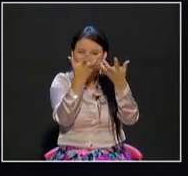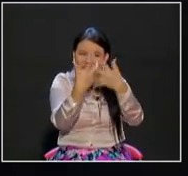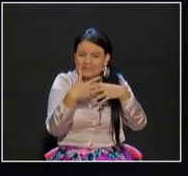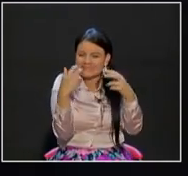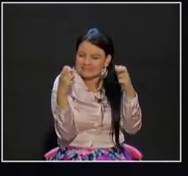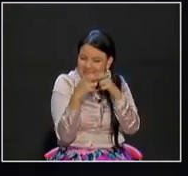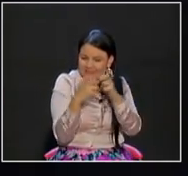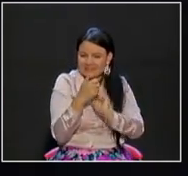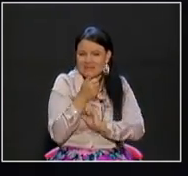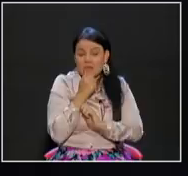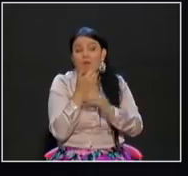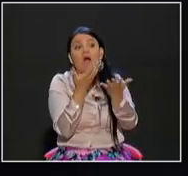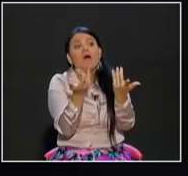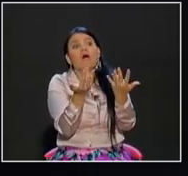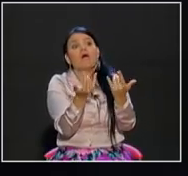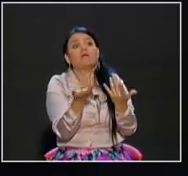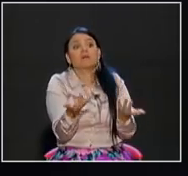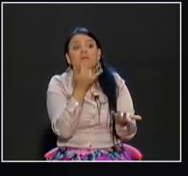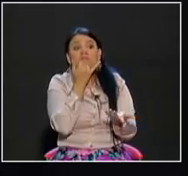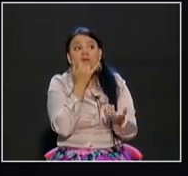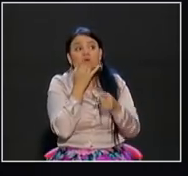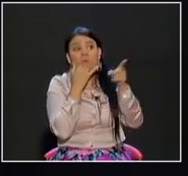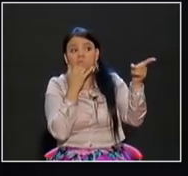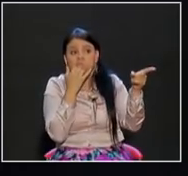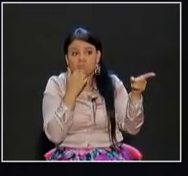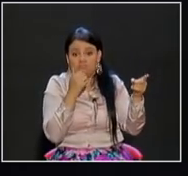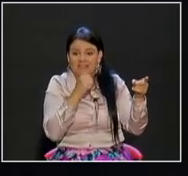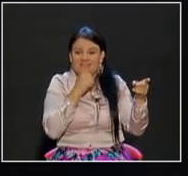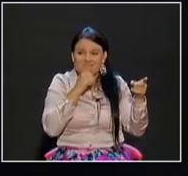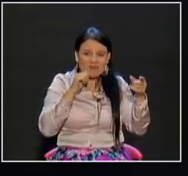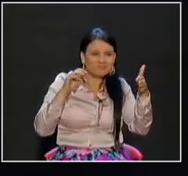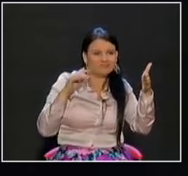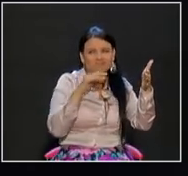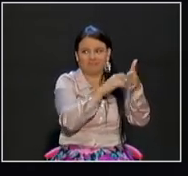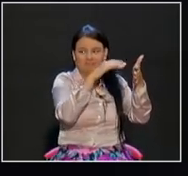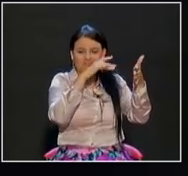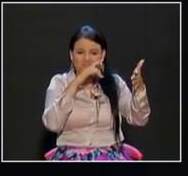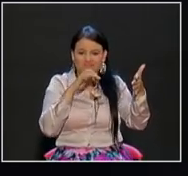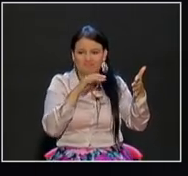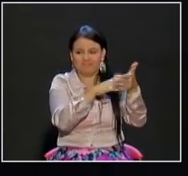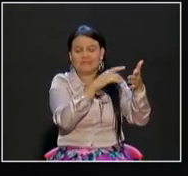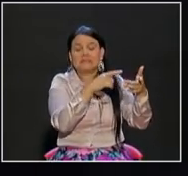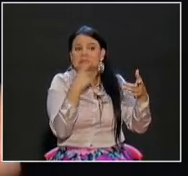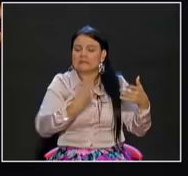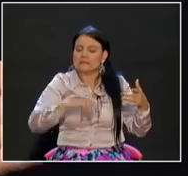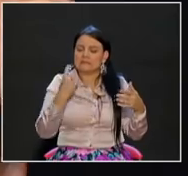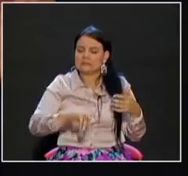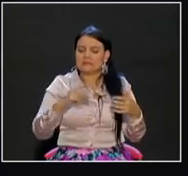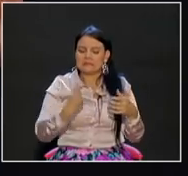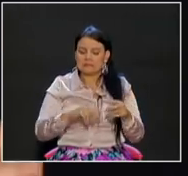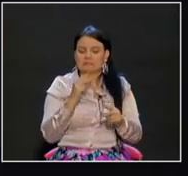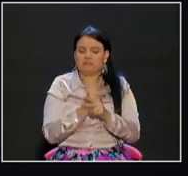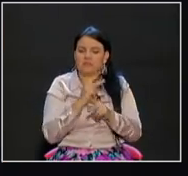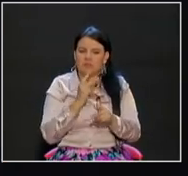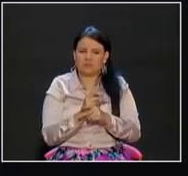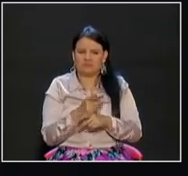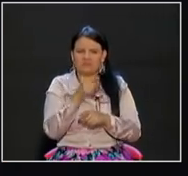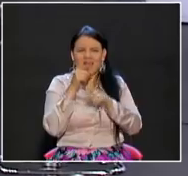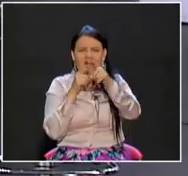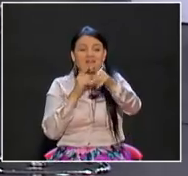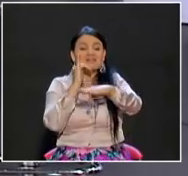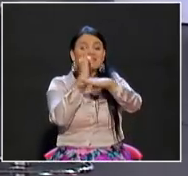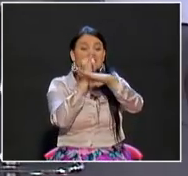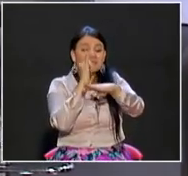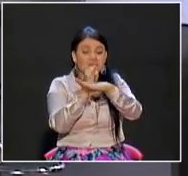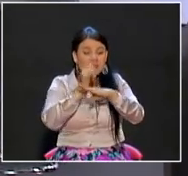sucedido en la obra lo que afirma doctor rodolfo no es verdad hay una gran imprecisión la compañía de seguros sólo ha dicho que